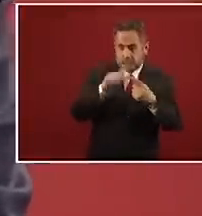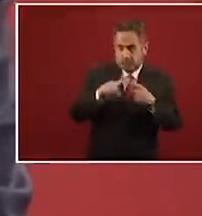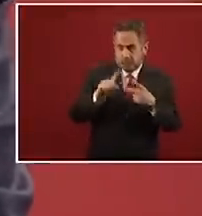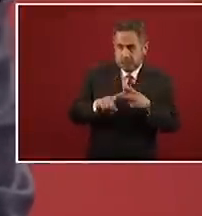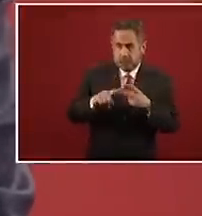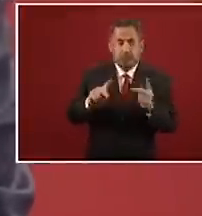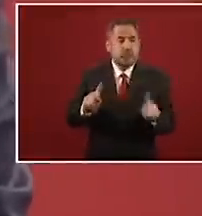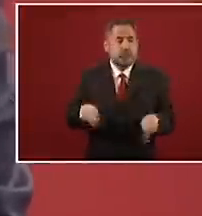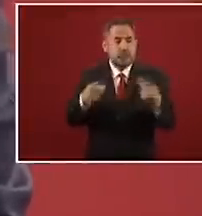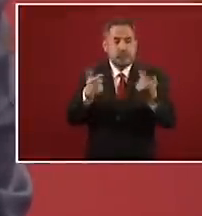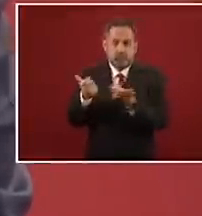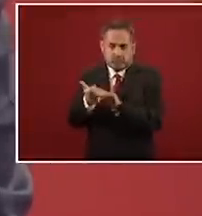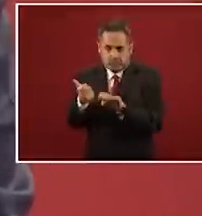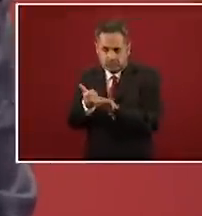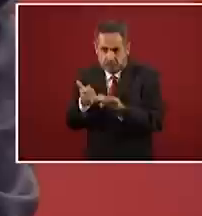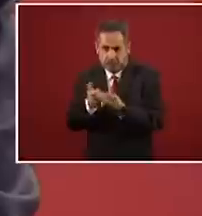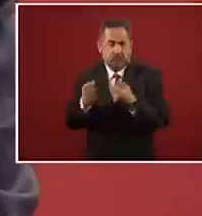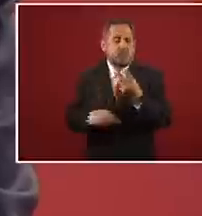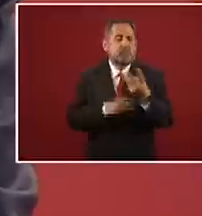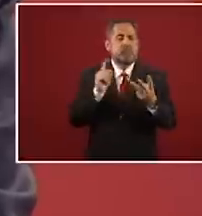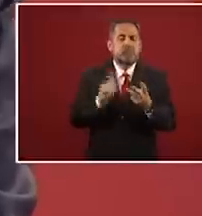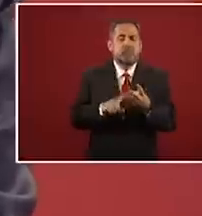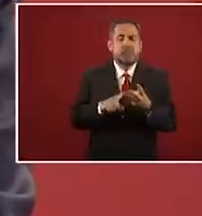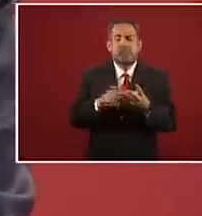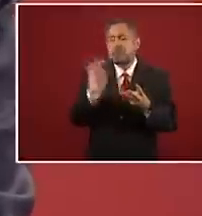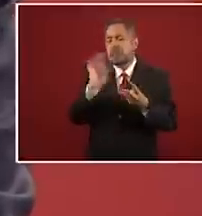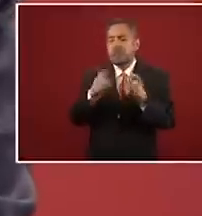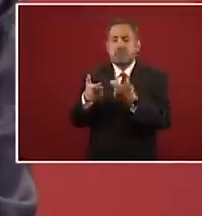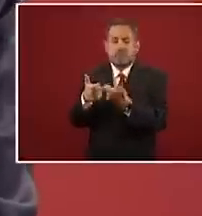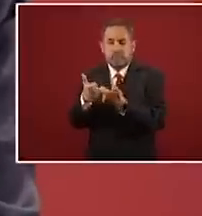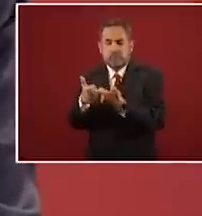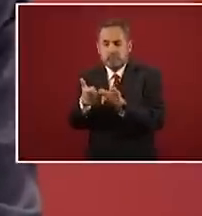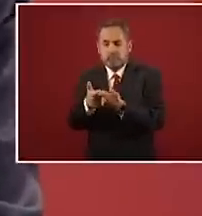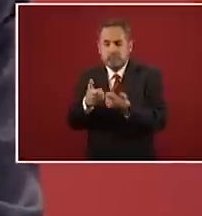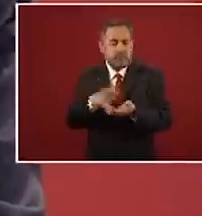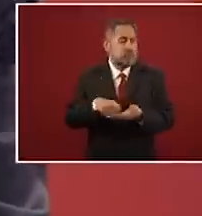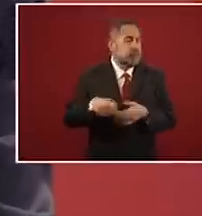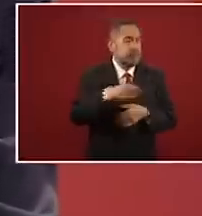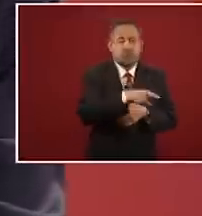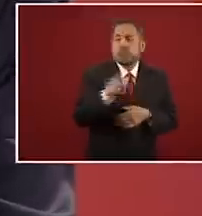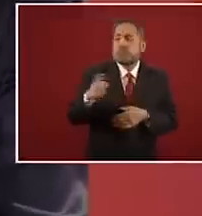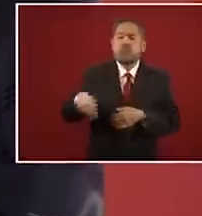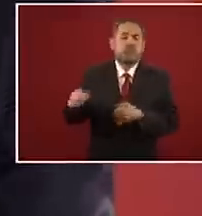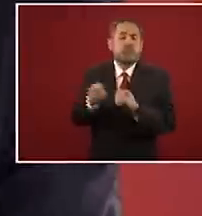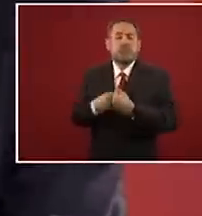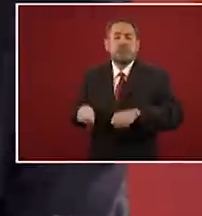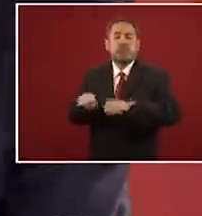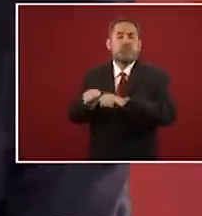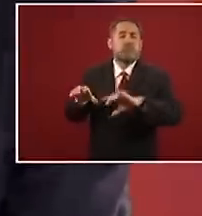o se vende en partes. En el caso de que se vendiera en partes y que los socios